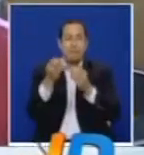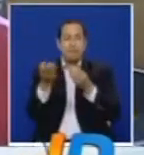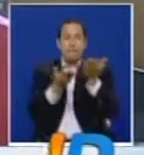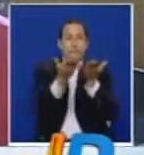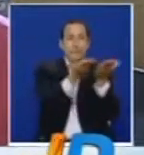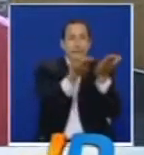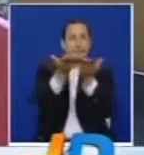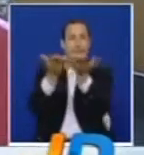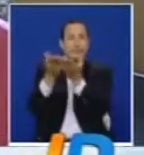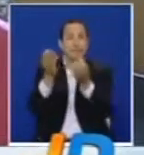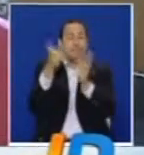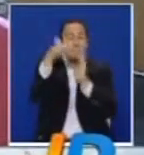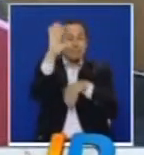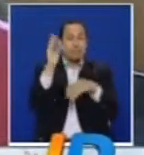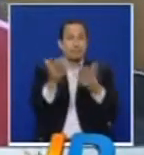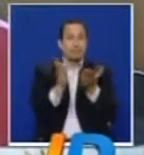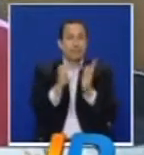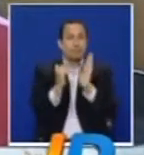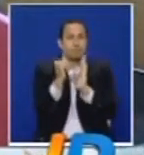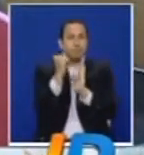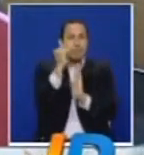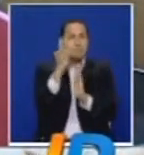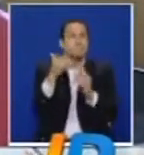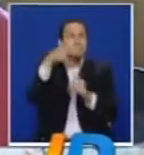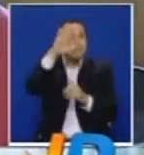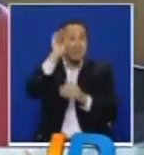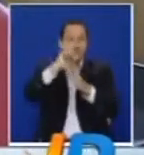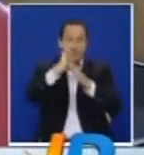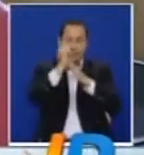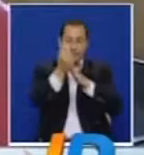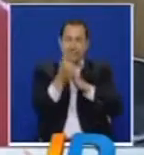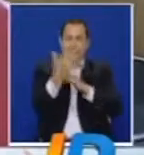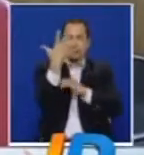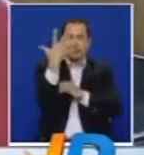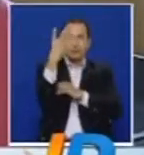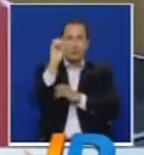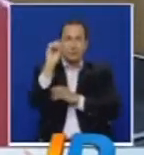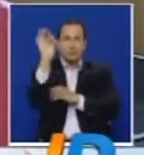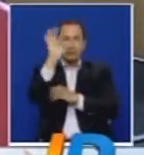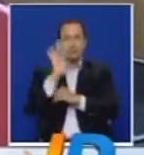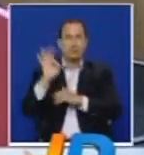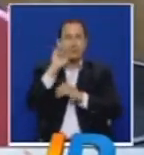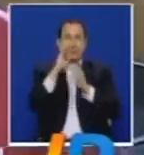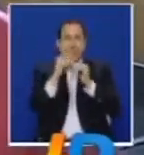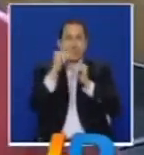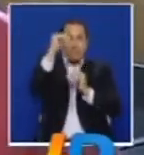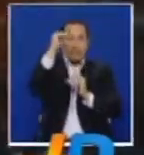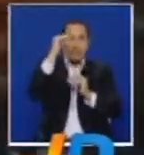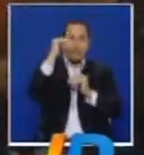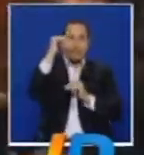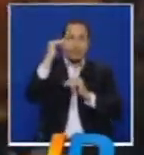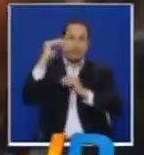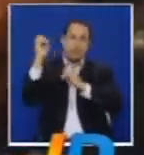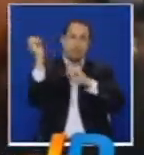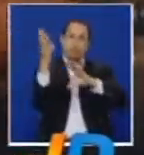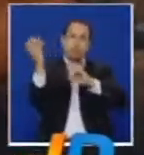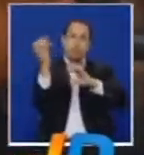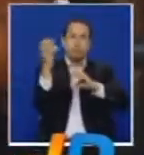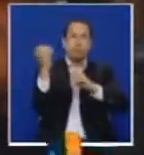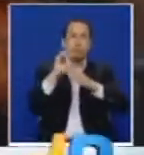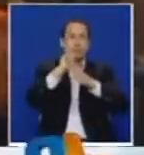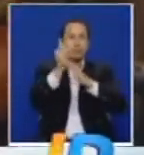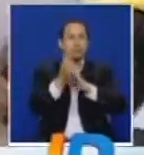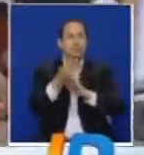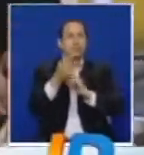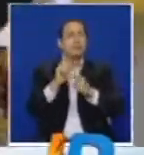han aumentado por ahí, digo que en un 50%, el doble de la producción que estábamos sacando. De momento la papa ya no va